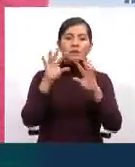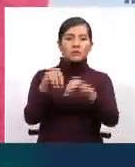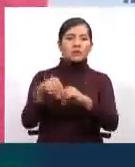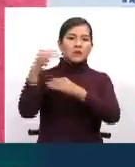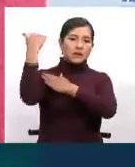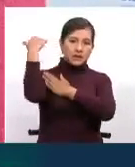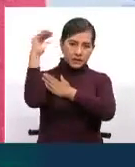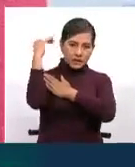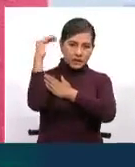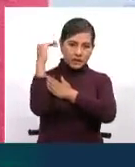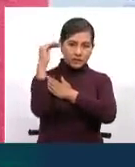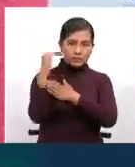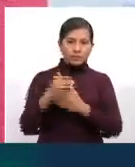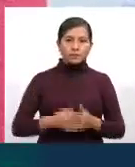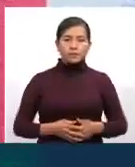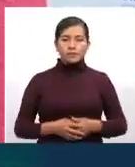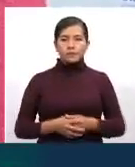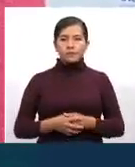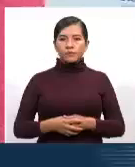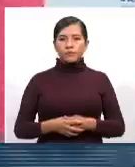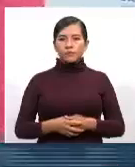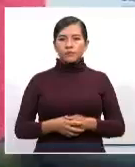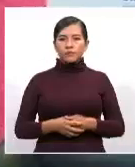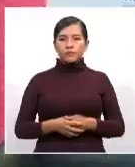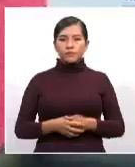está programada en la ciudad de Santa Cruz.